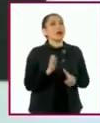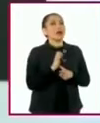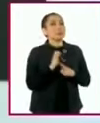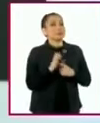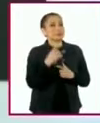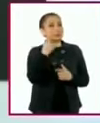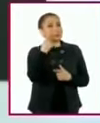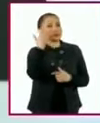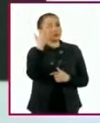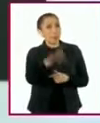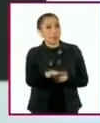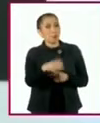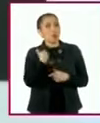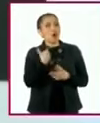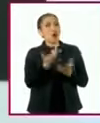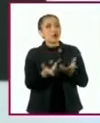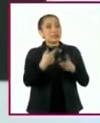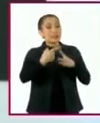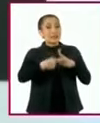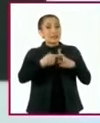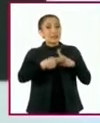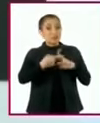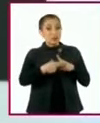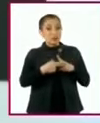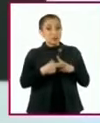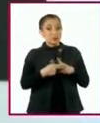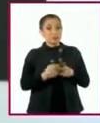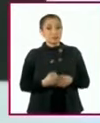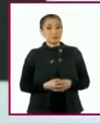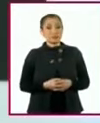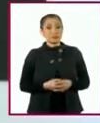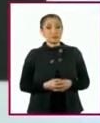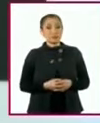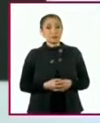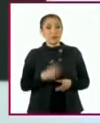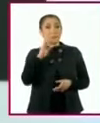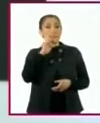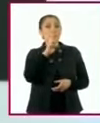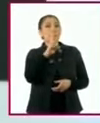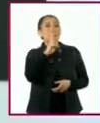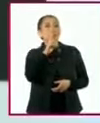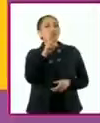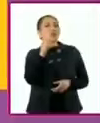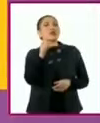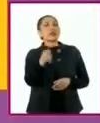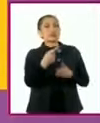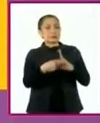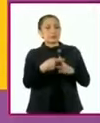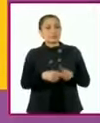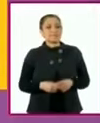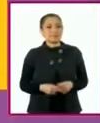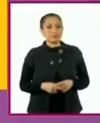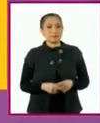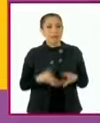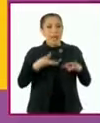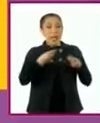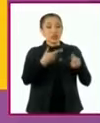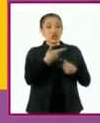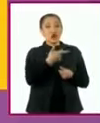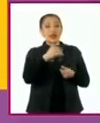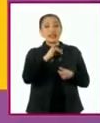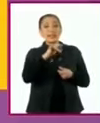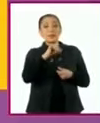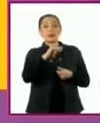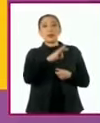Entonces, ya sabemos el signo de la división. Vamos a resolver la operación. El gasto de Gilberto